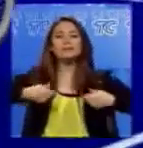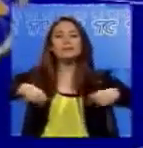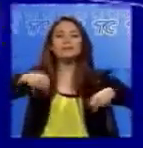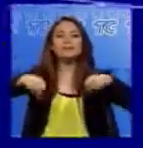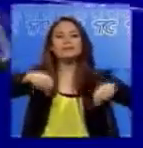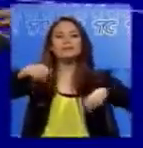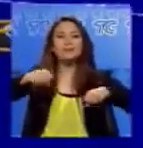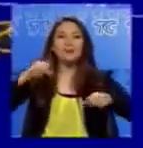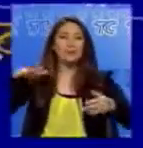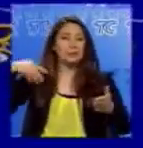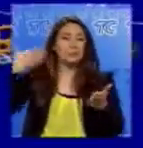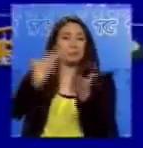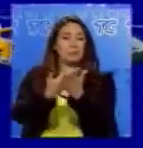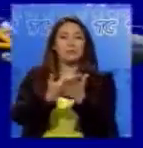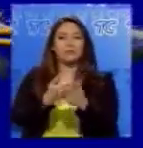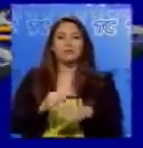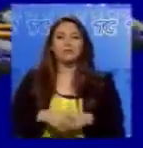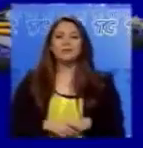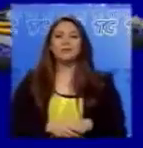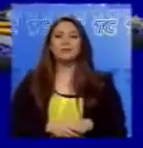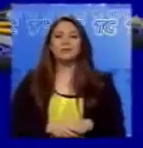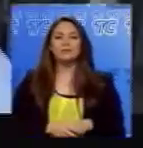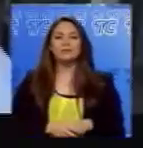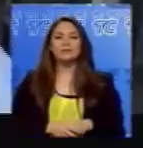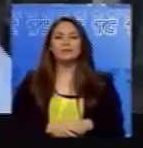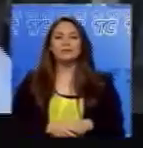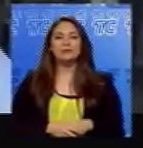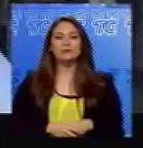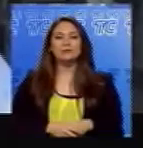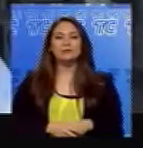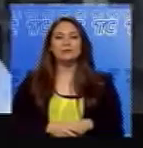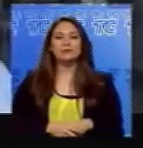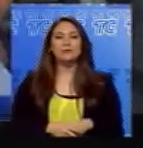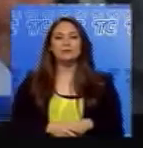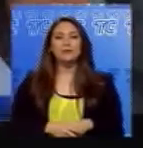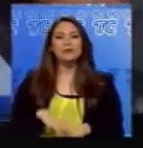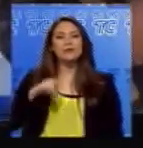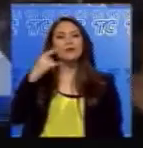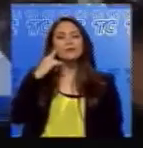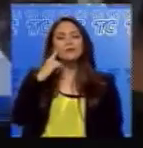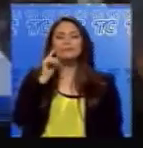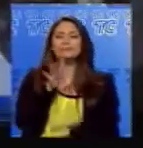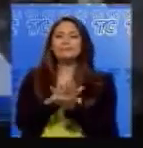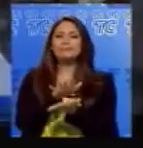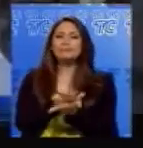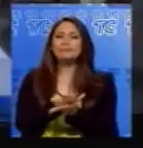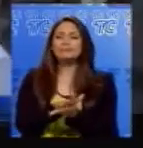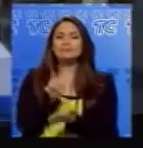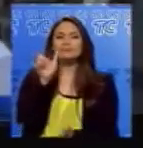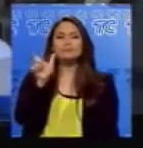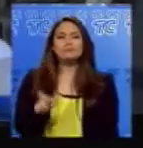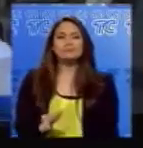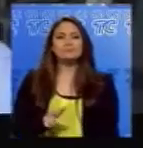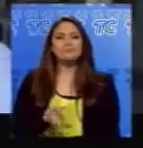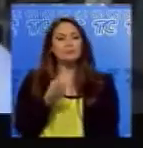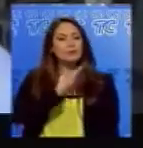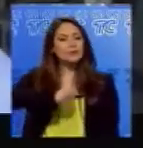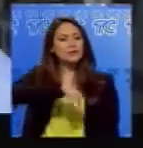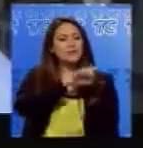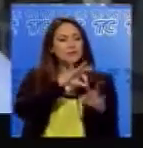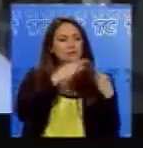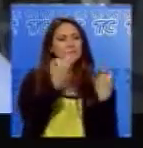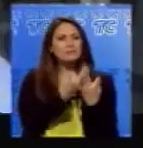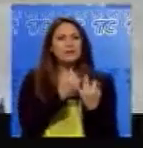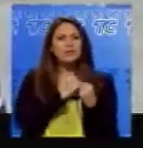Esmeraldas que circulaba por el lugar. Era una persona que tranquila y su pérdida para nosotros es